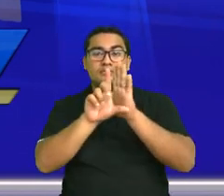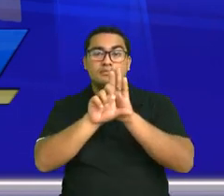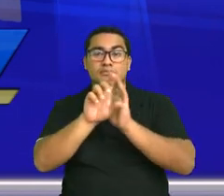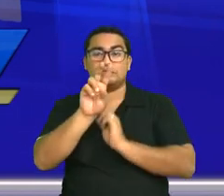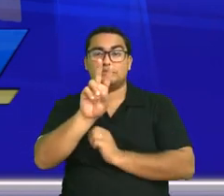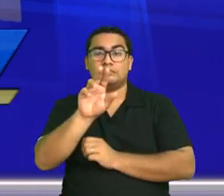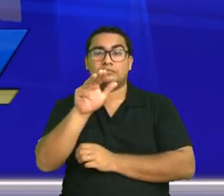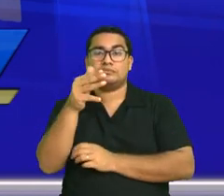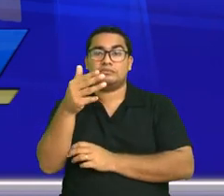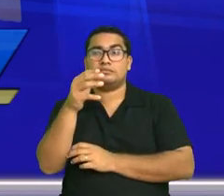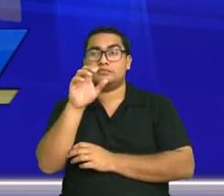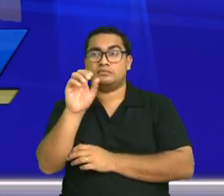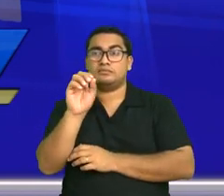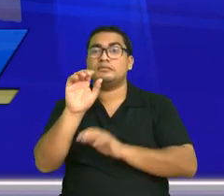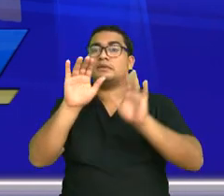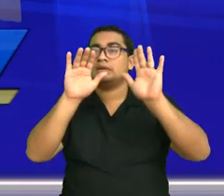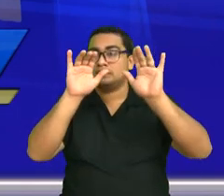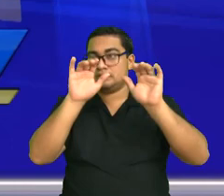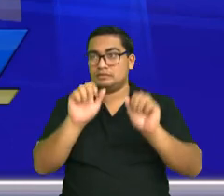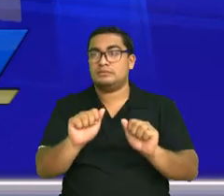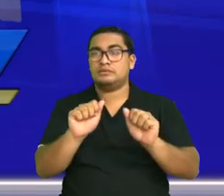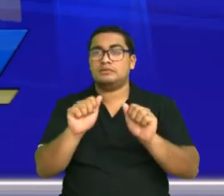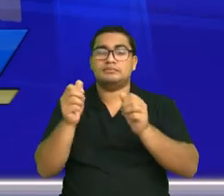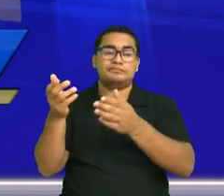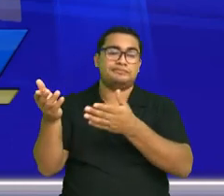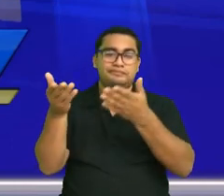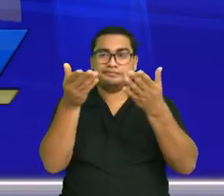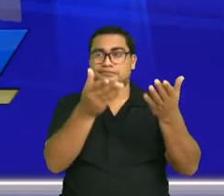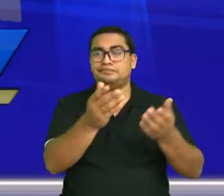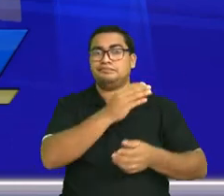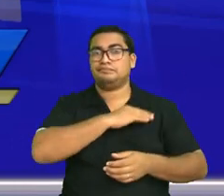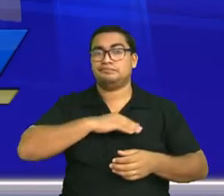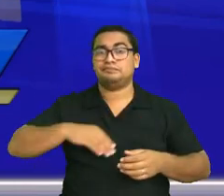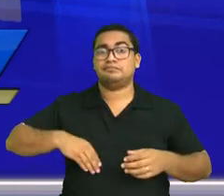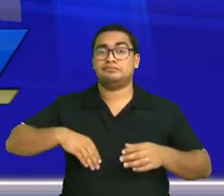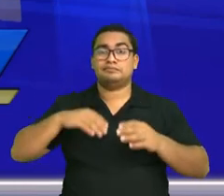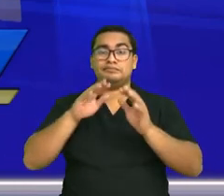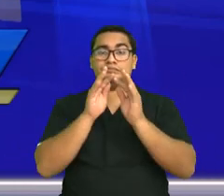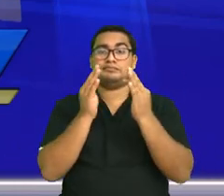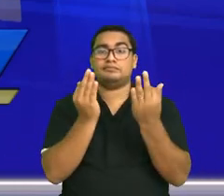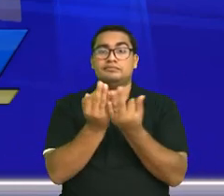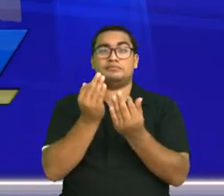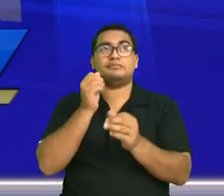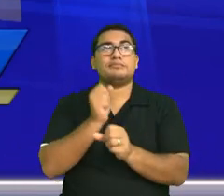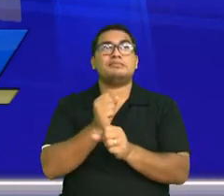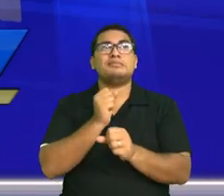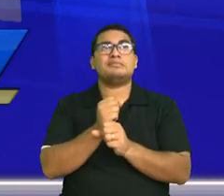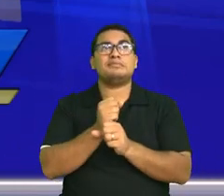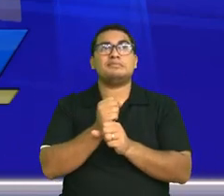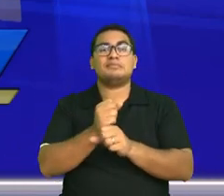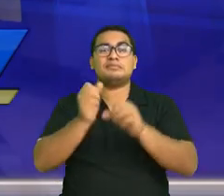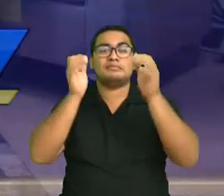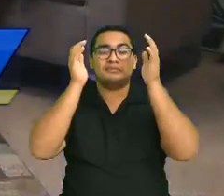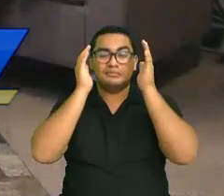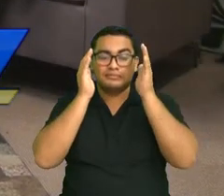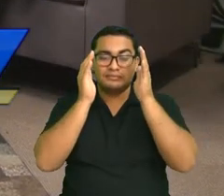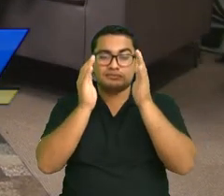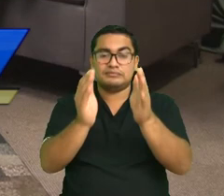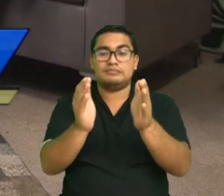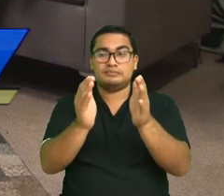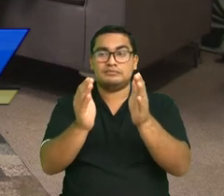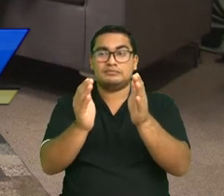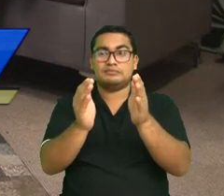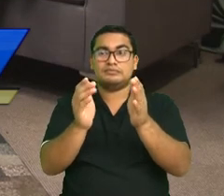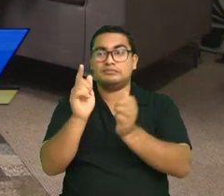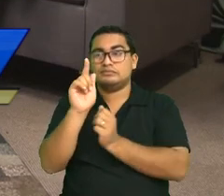ya reasigna al Ministerio de la Familia esa tarea específica de atender